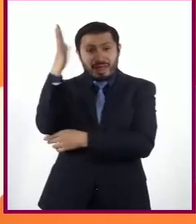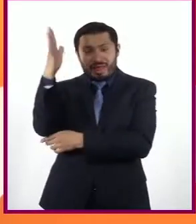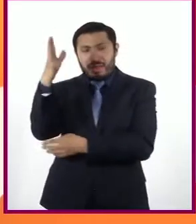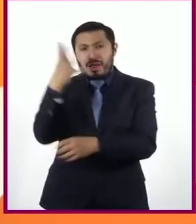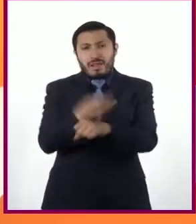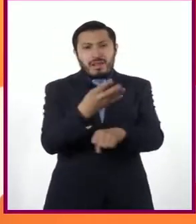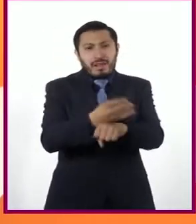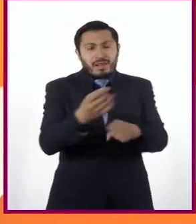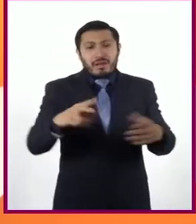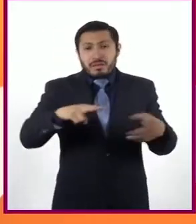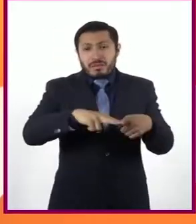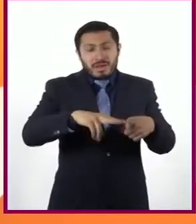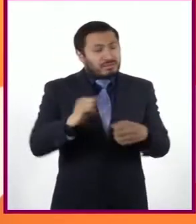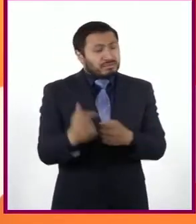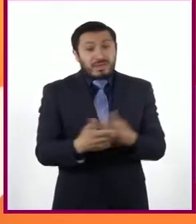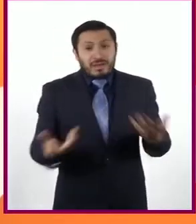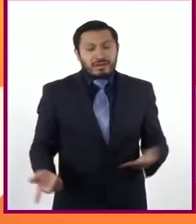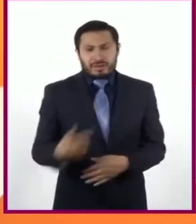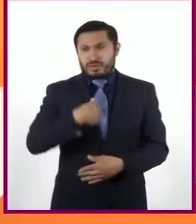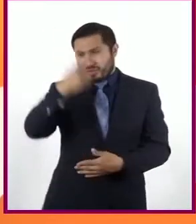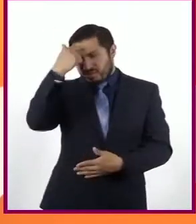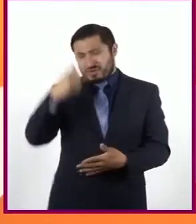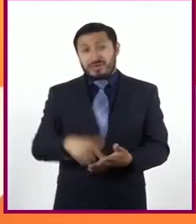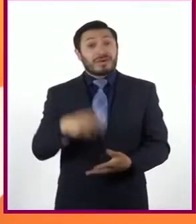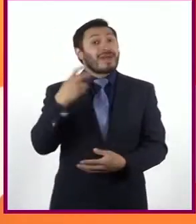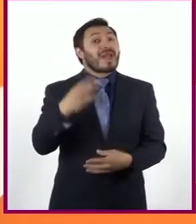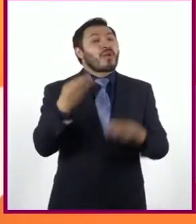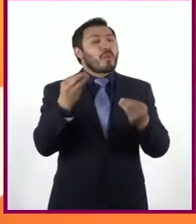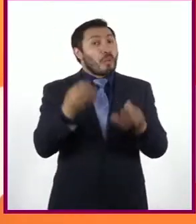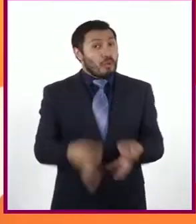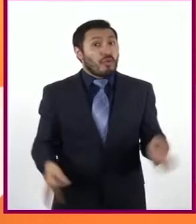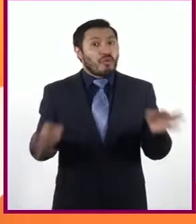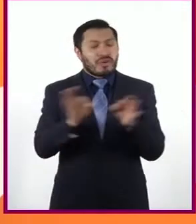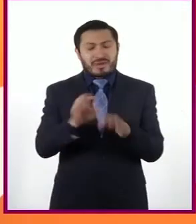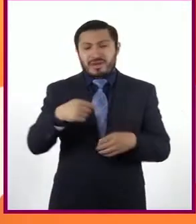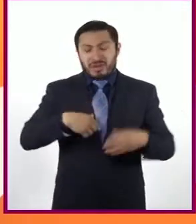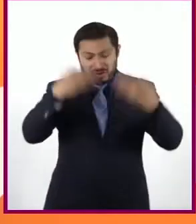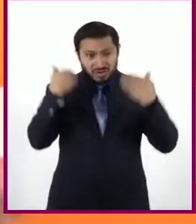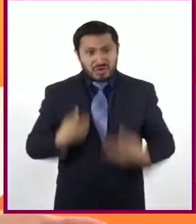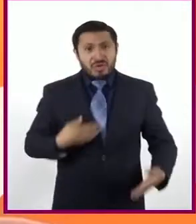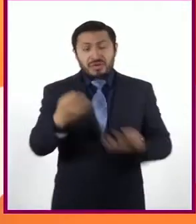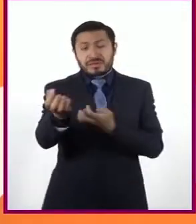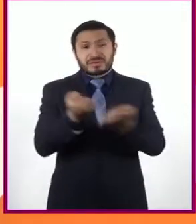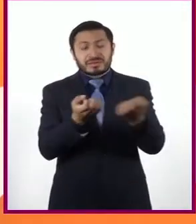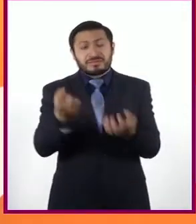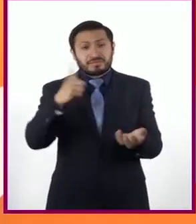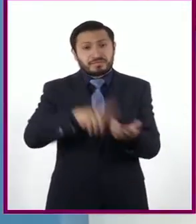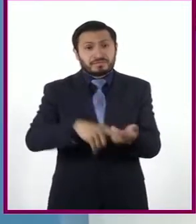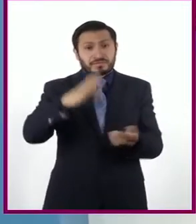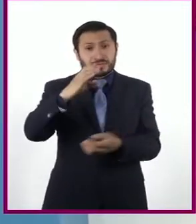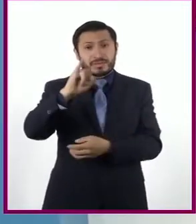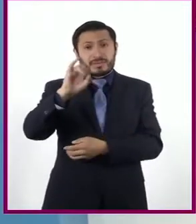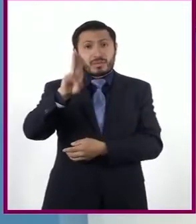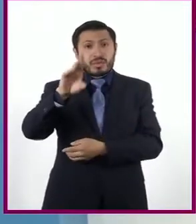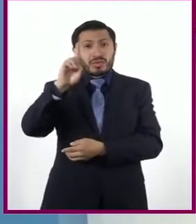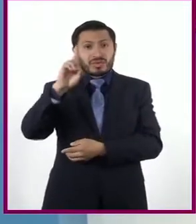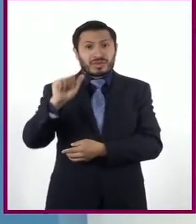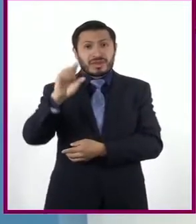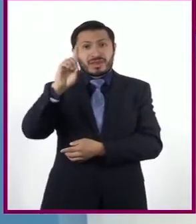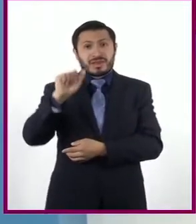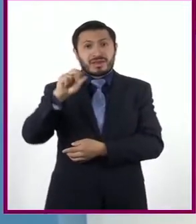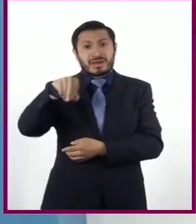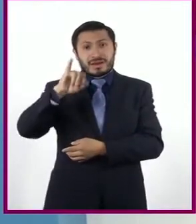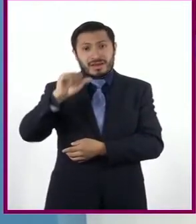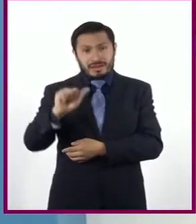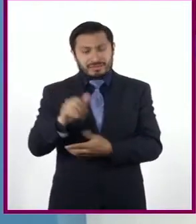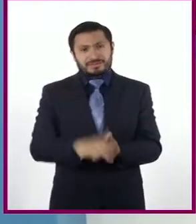verdes, considero que todo ello forma parte de mi ejercicio como integrante de la ciudadanía. Alejandra,